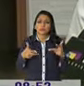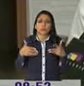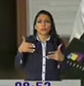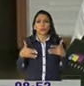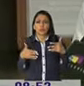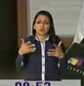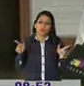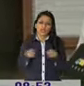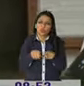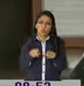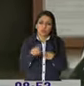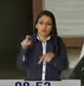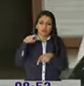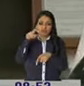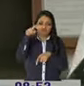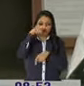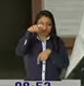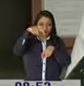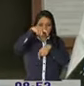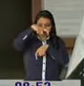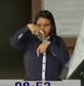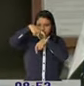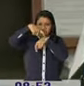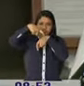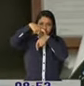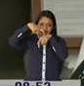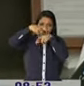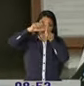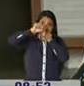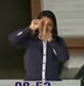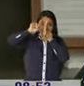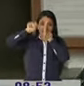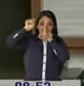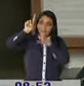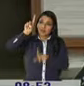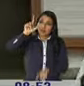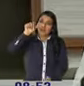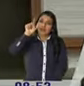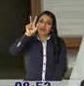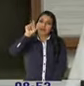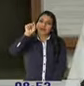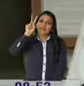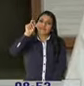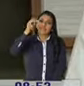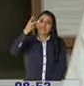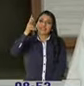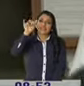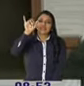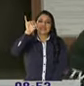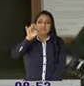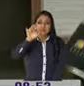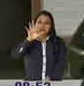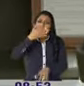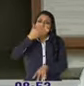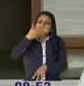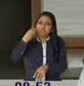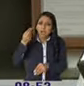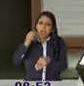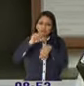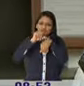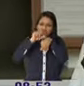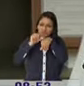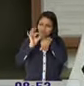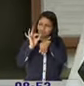denominado Da Vinci. Este sistema, esta plataforma robótica permite mejorar, ser más eficaz la